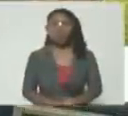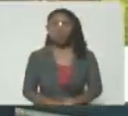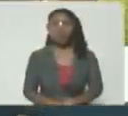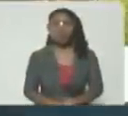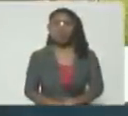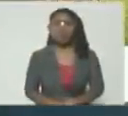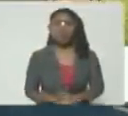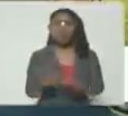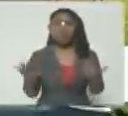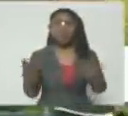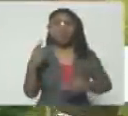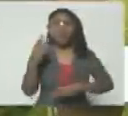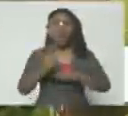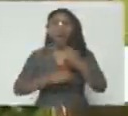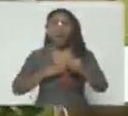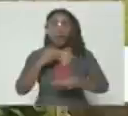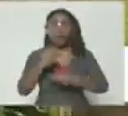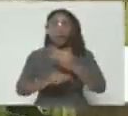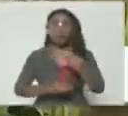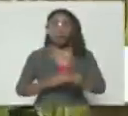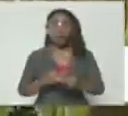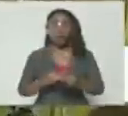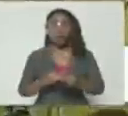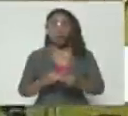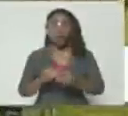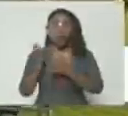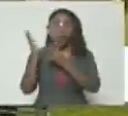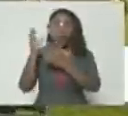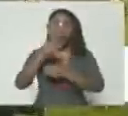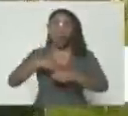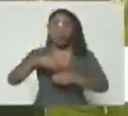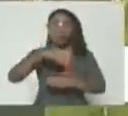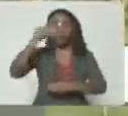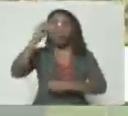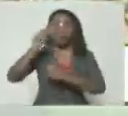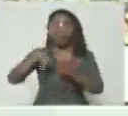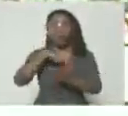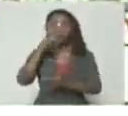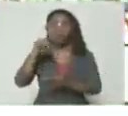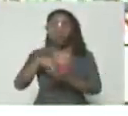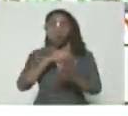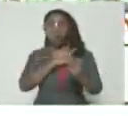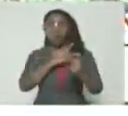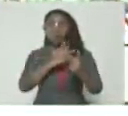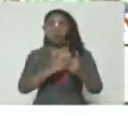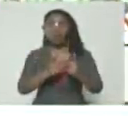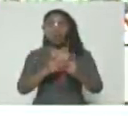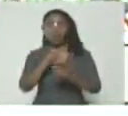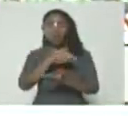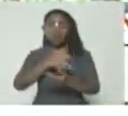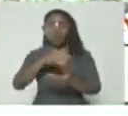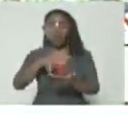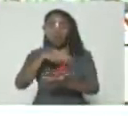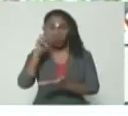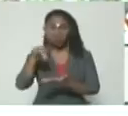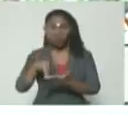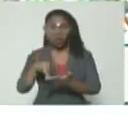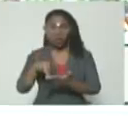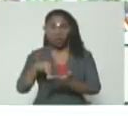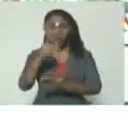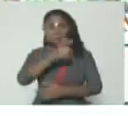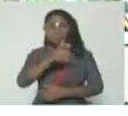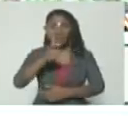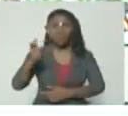que se ha ido ganando el espíritu nacional, la voluntad nacional, a la